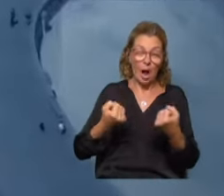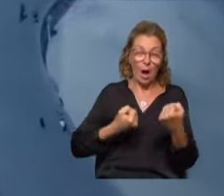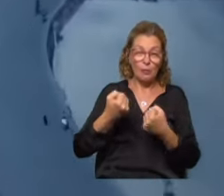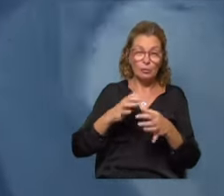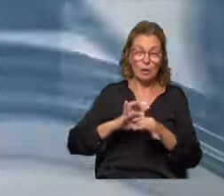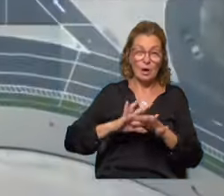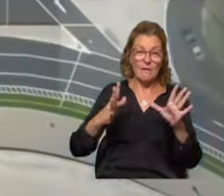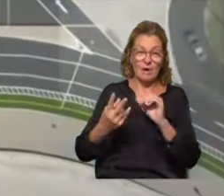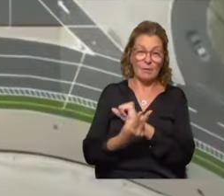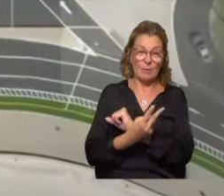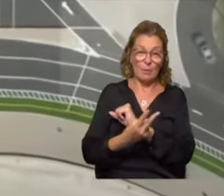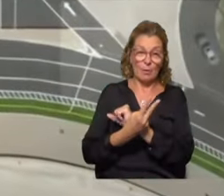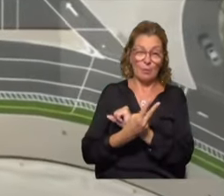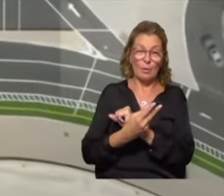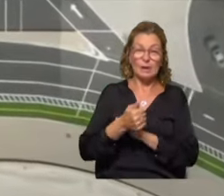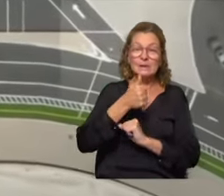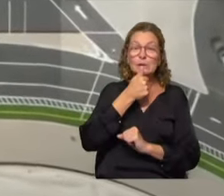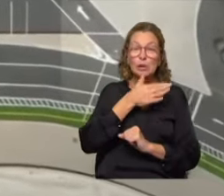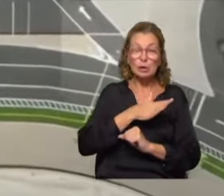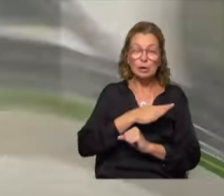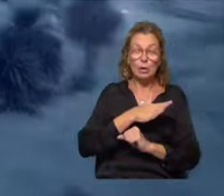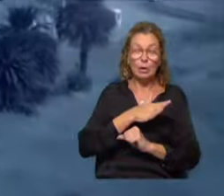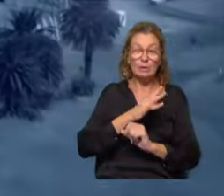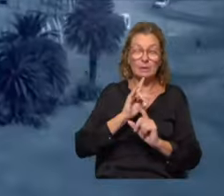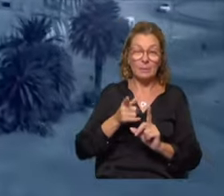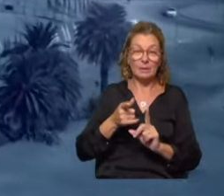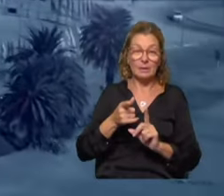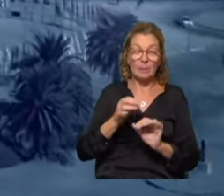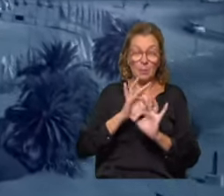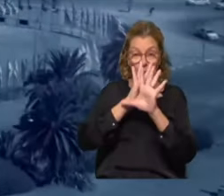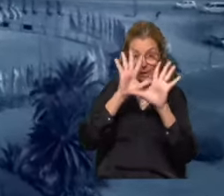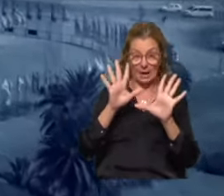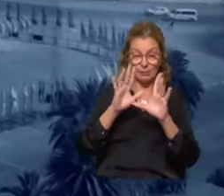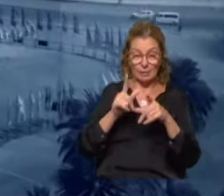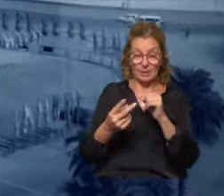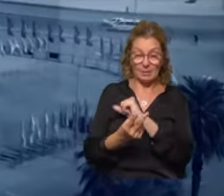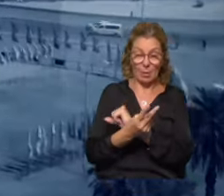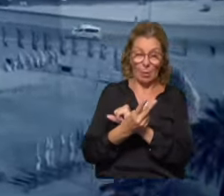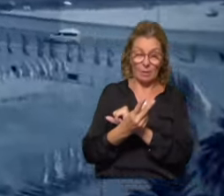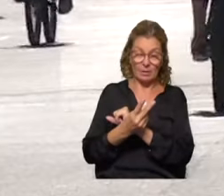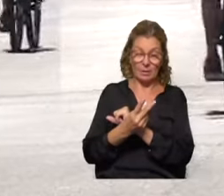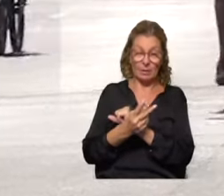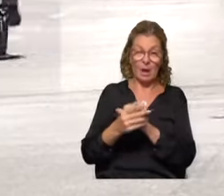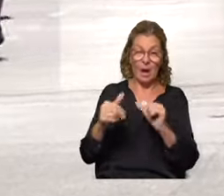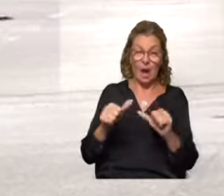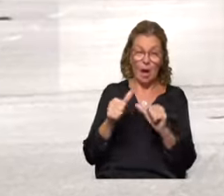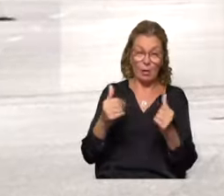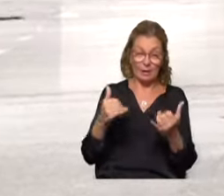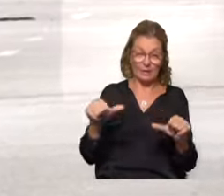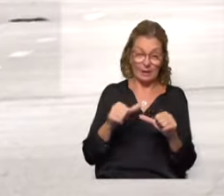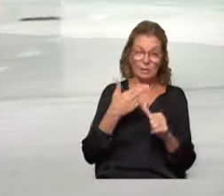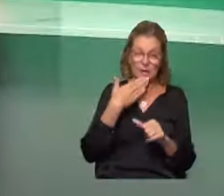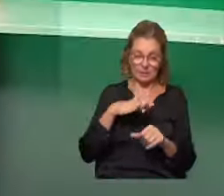libre de protección como monumento histórico nacional, y como finalmente quedó claro que también está protegida, ahora se desarrolló este entendimiento.